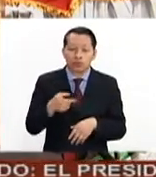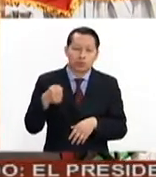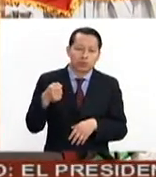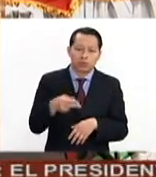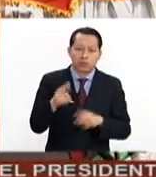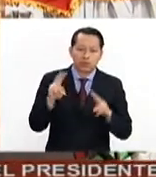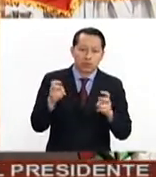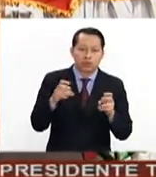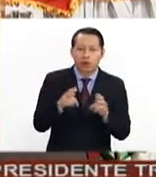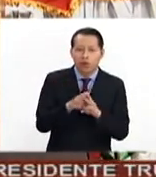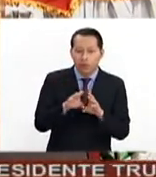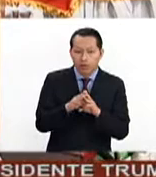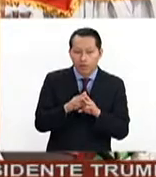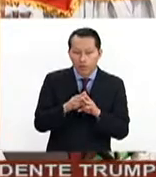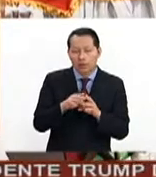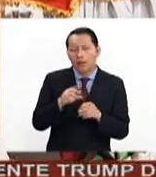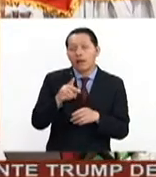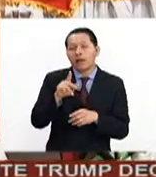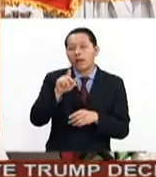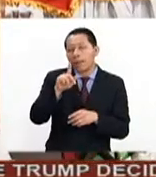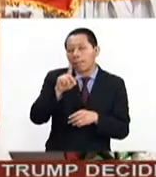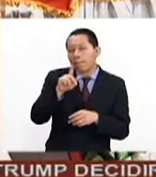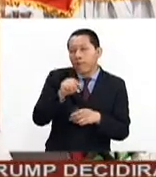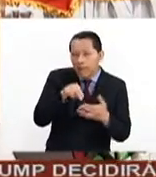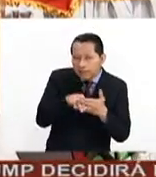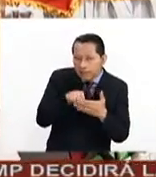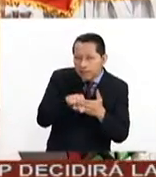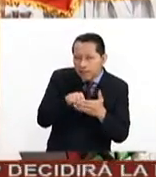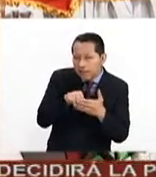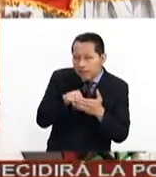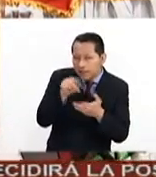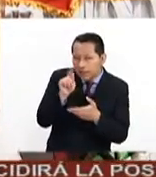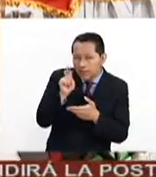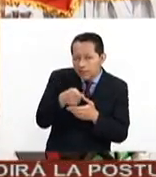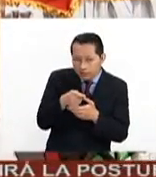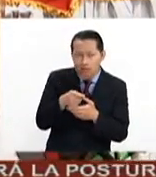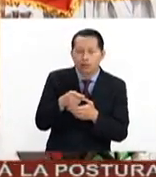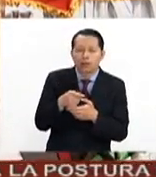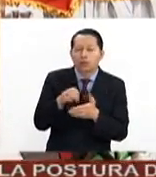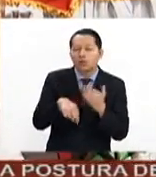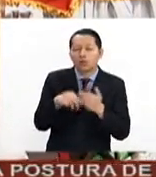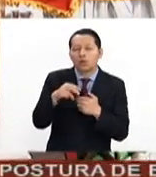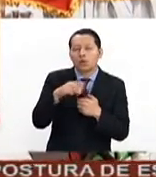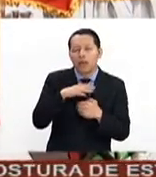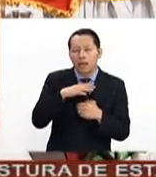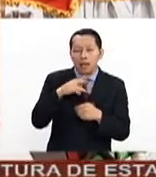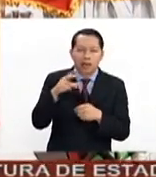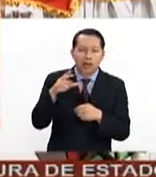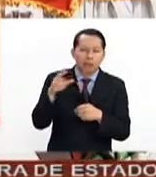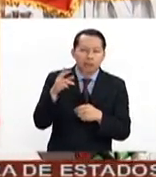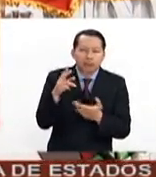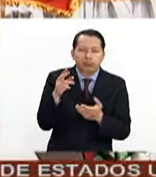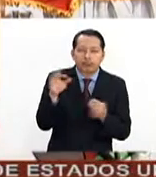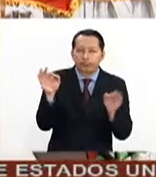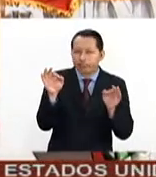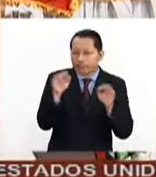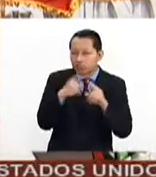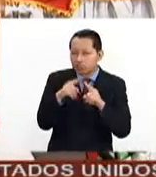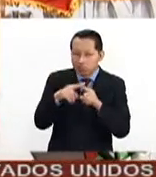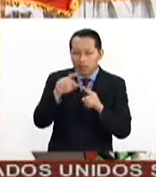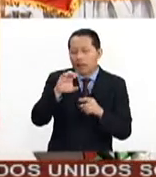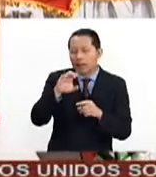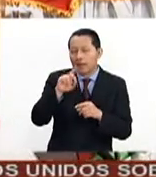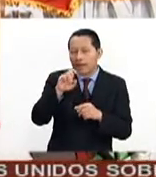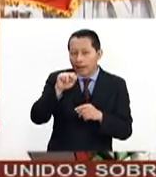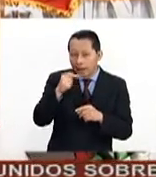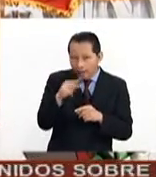denominamos pequeños asesinos los insectos. Entonces hablamos del dengue, de la chikungunya, pero es desde los científicos, ¿qué